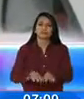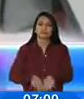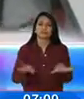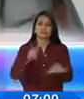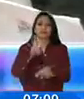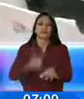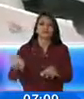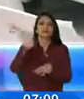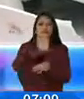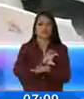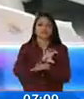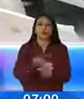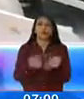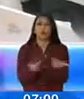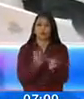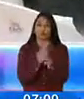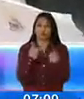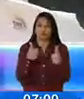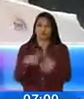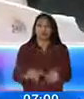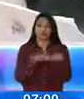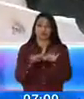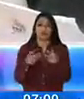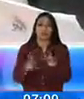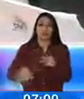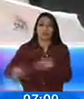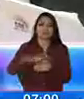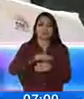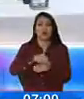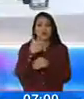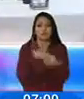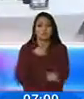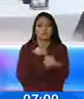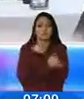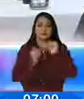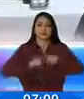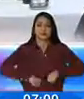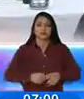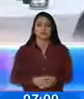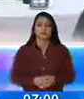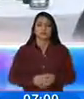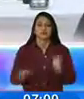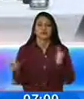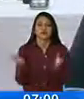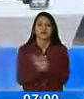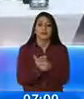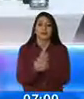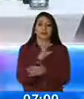del país y en la Junta Especial de las Circunscripciones del Exterior. El total de actas son